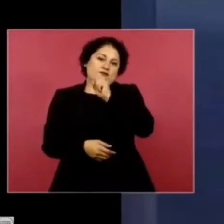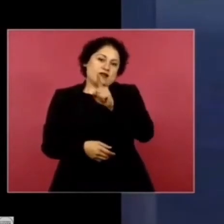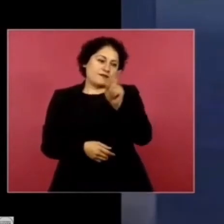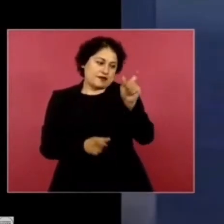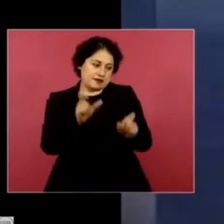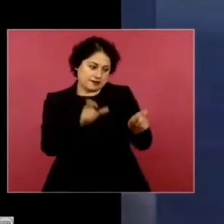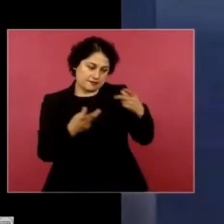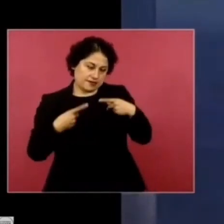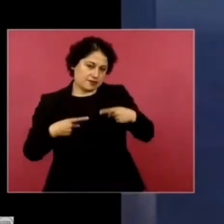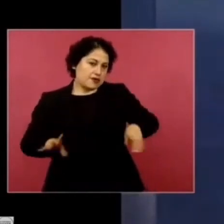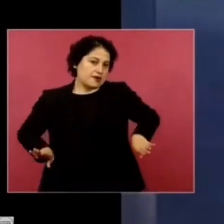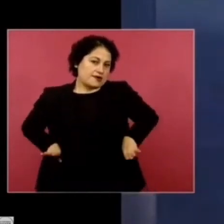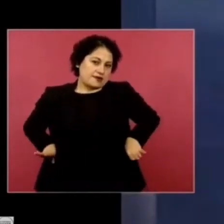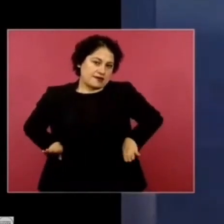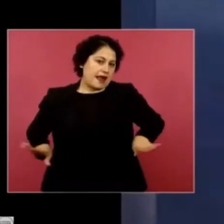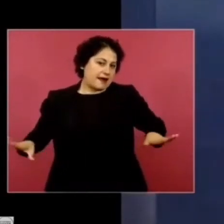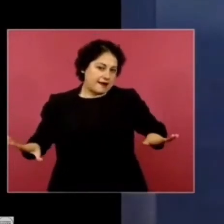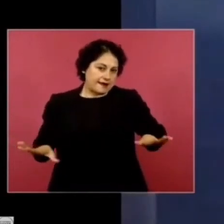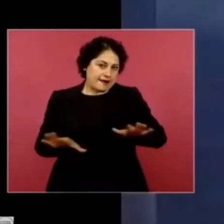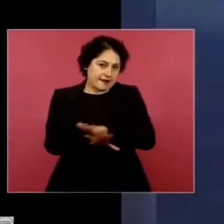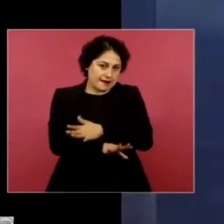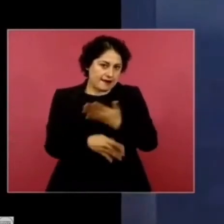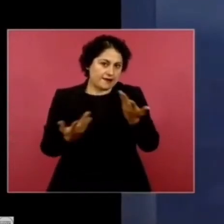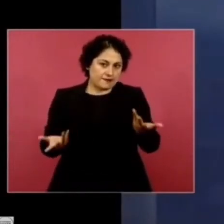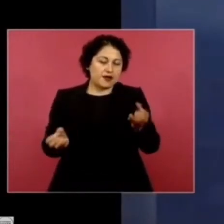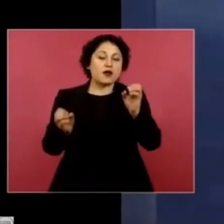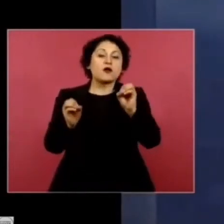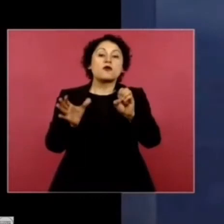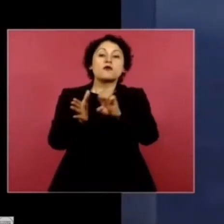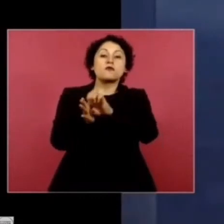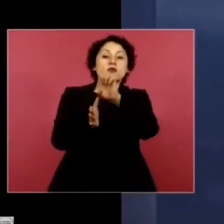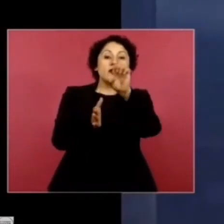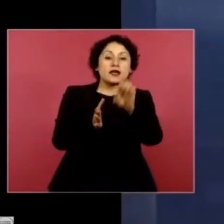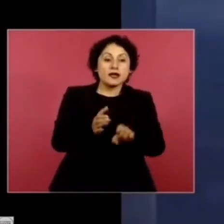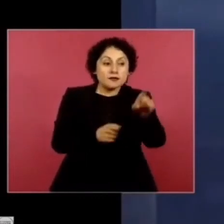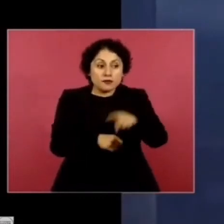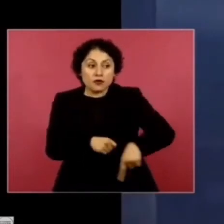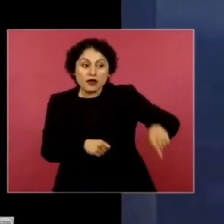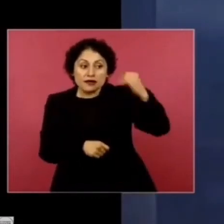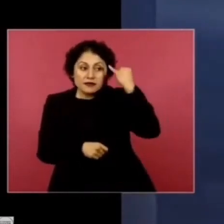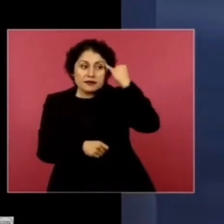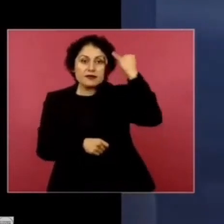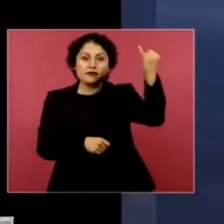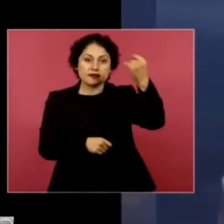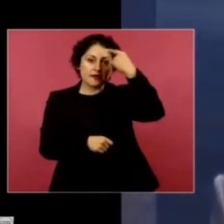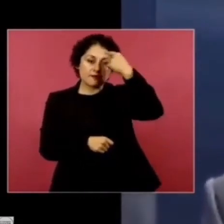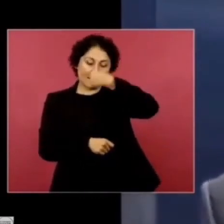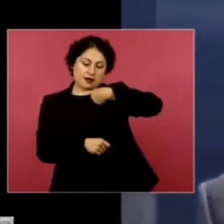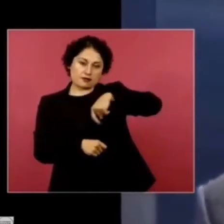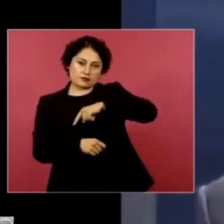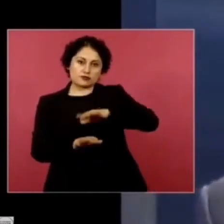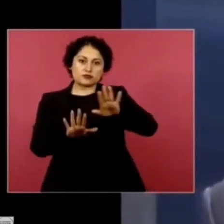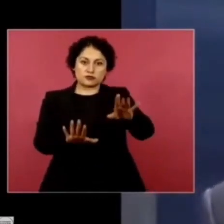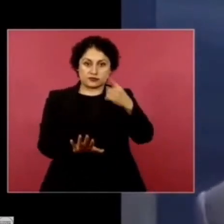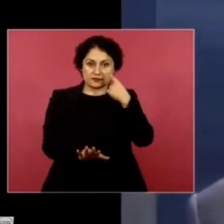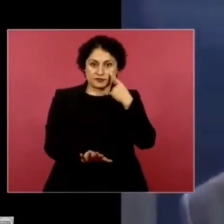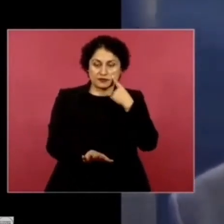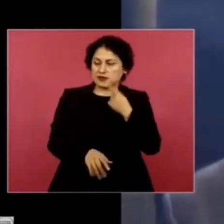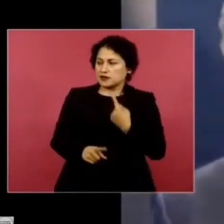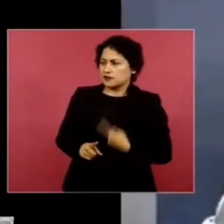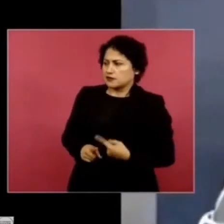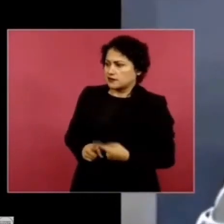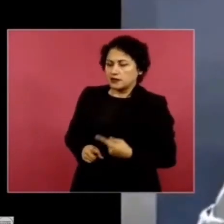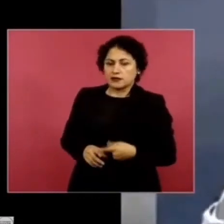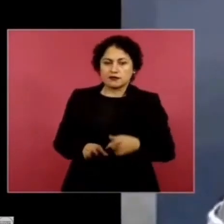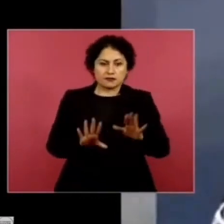ejemplo, la situación que prevalece con relación a nosotros. O sea, desde octubre del ¿A año quiénes son pasado, nosotros? ¿El gobierno de la al